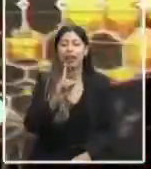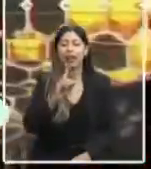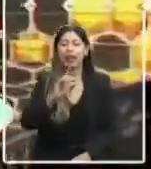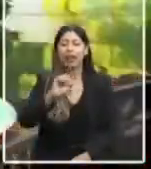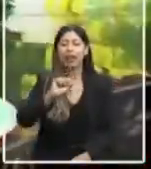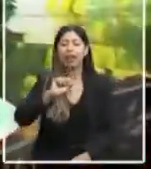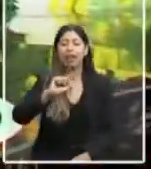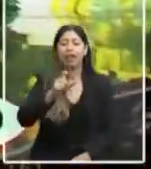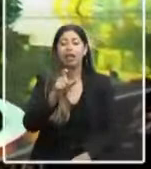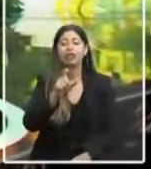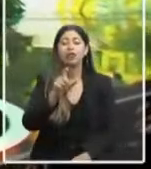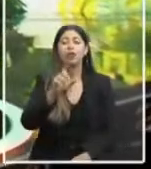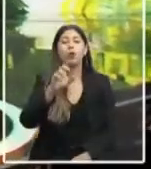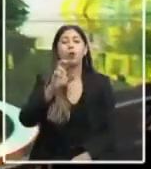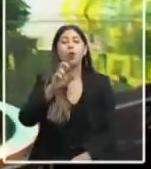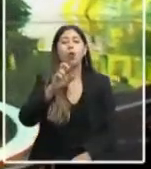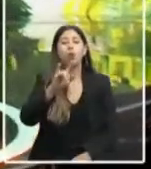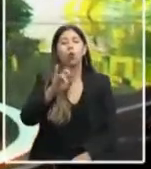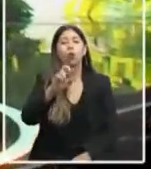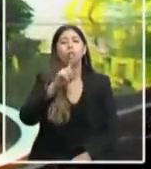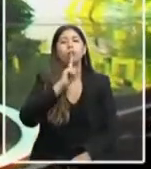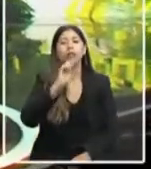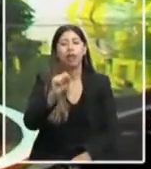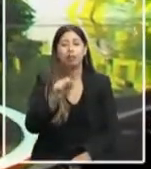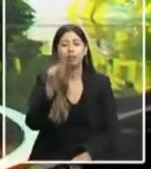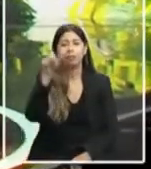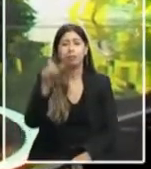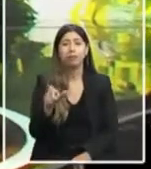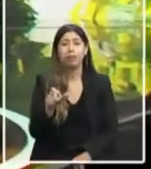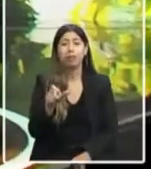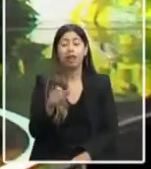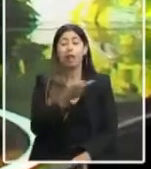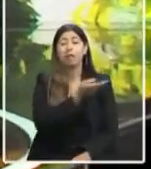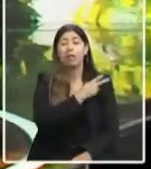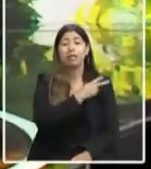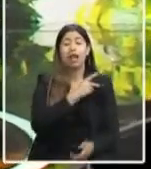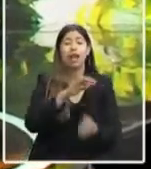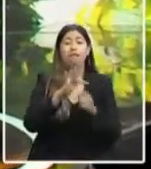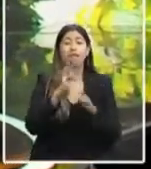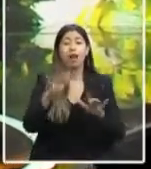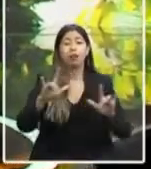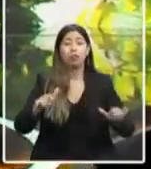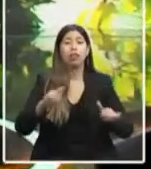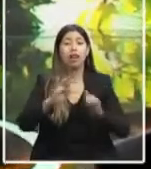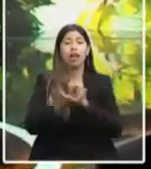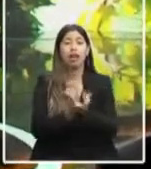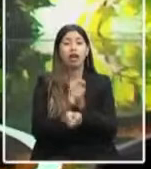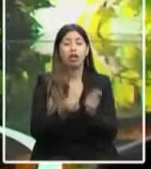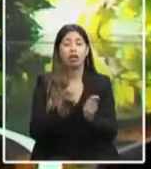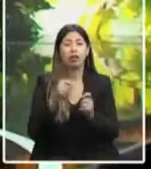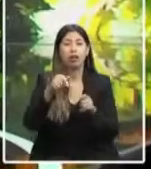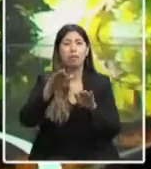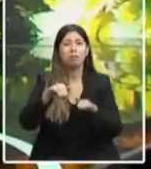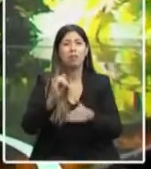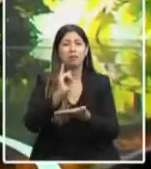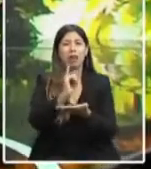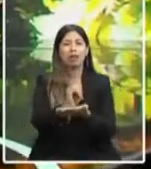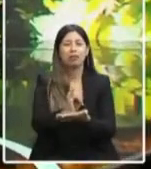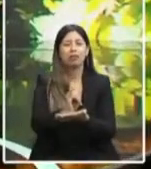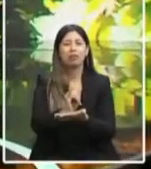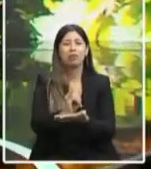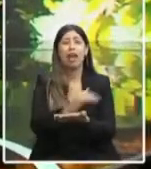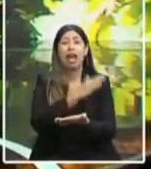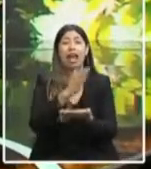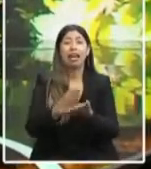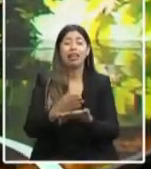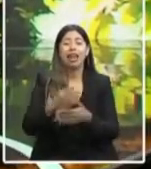1985, además de desempeñarse como presidente de la Facultad de Economía de esa misma institución hasta el año